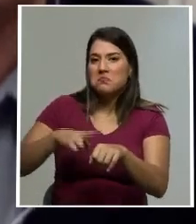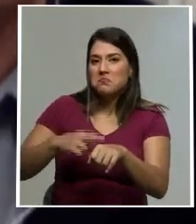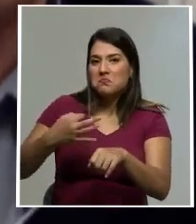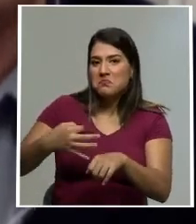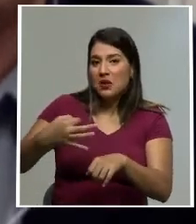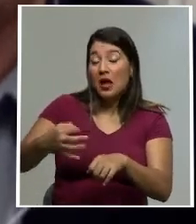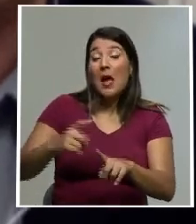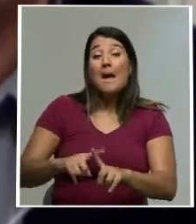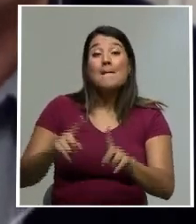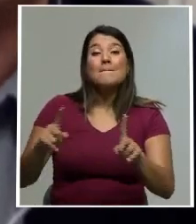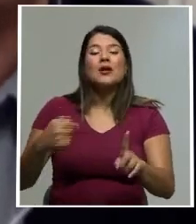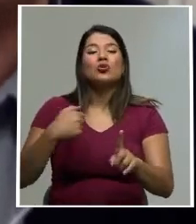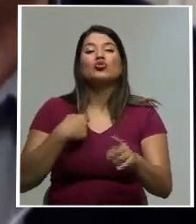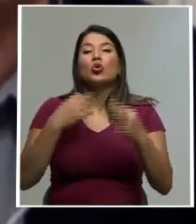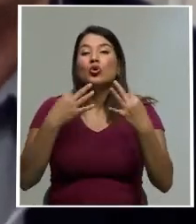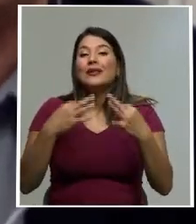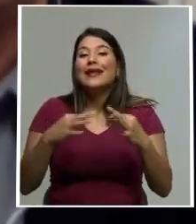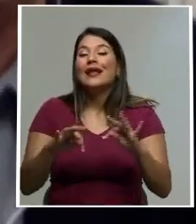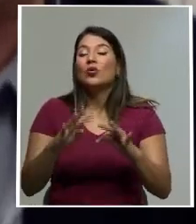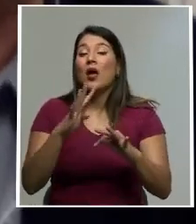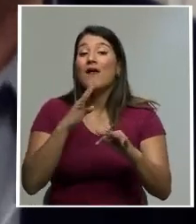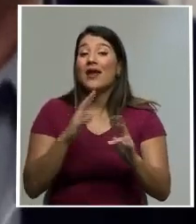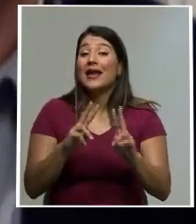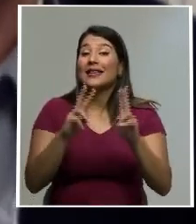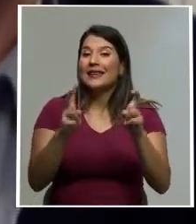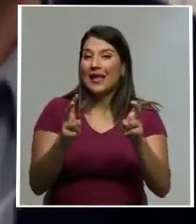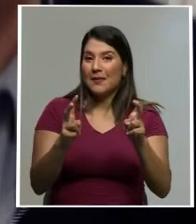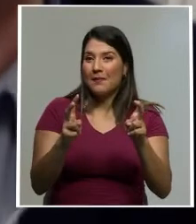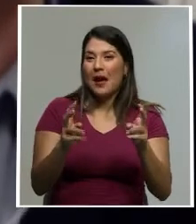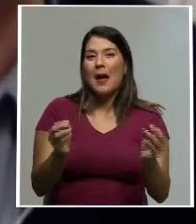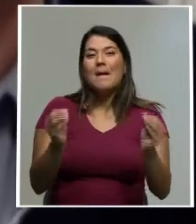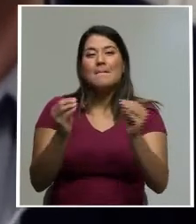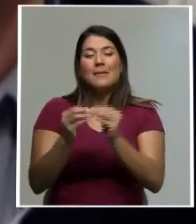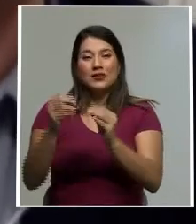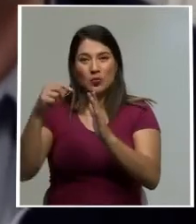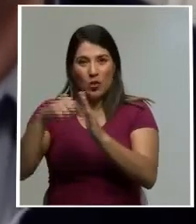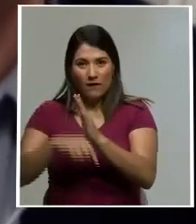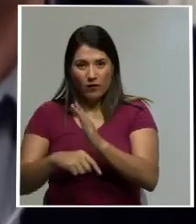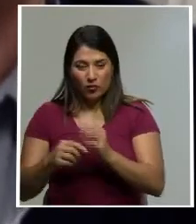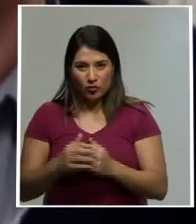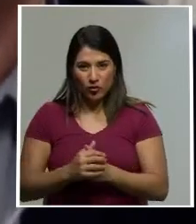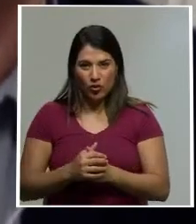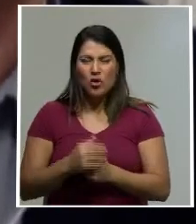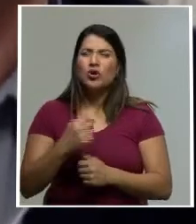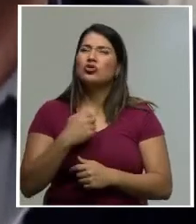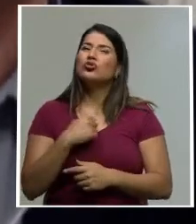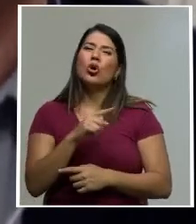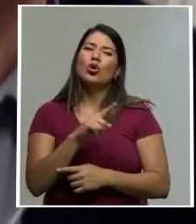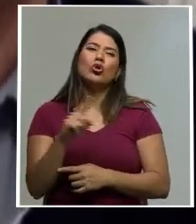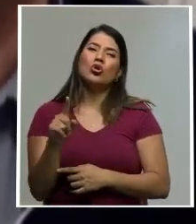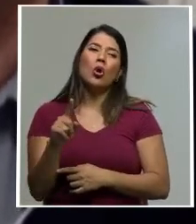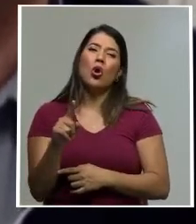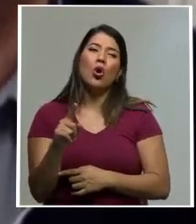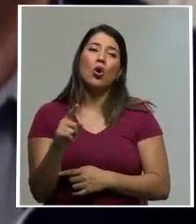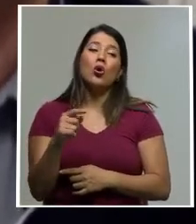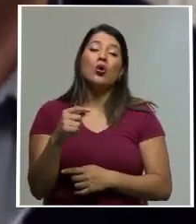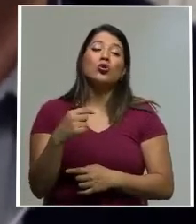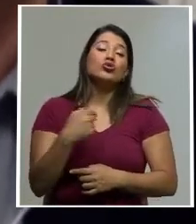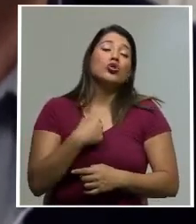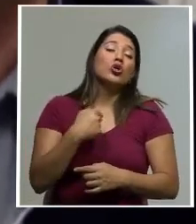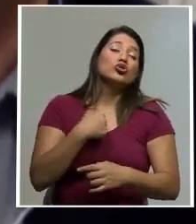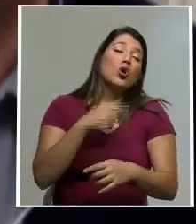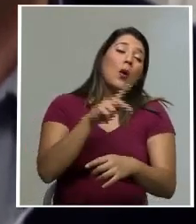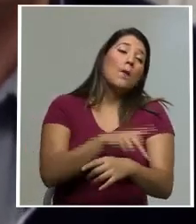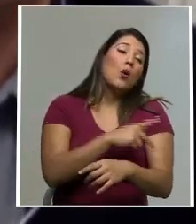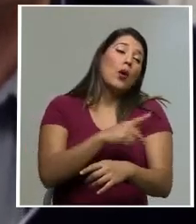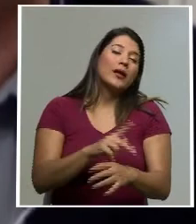sin embargo, digamos, tratar temas que son más exterioristas, o sea, no me quedo más como en el yo poético. Entonces